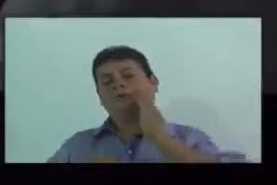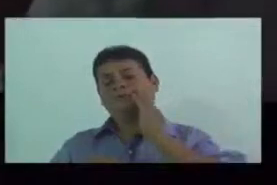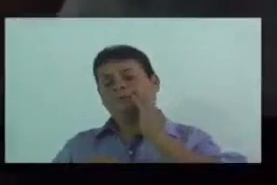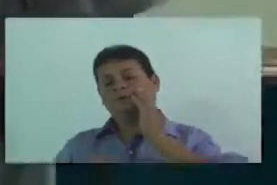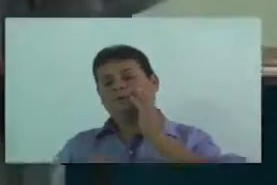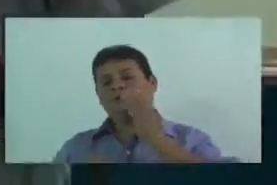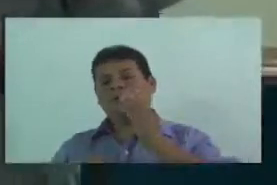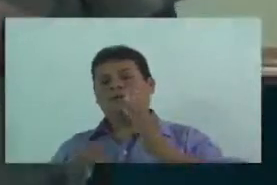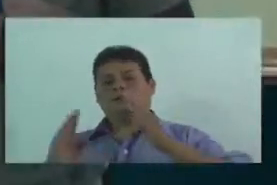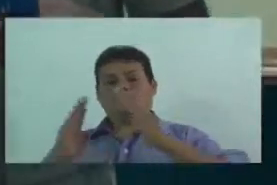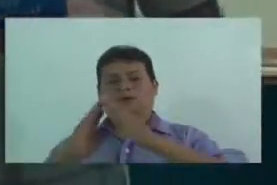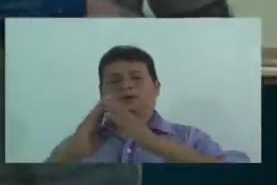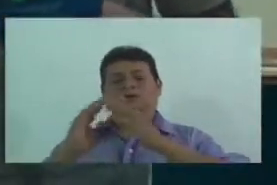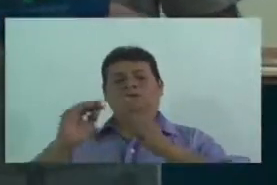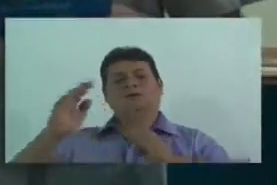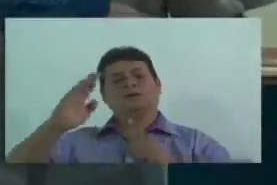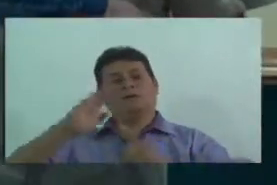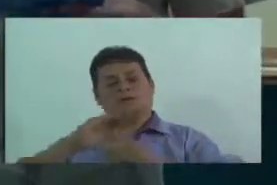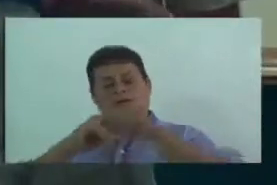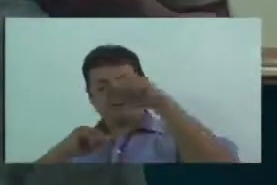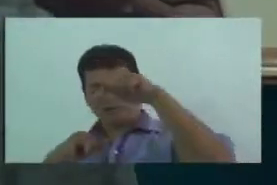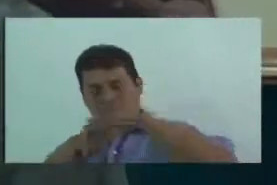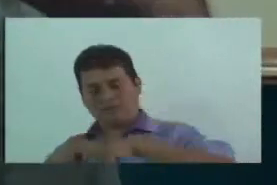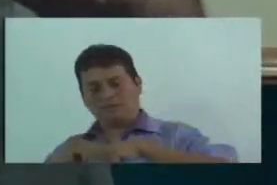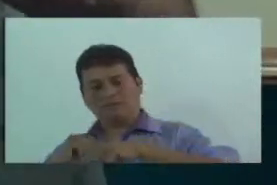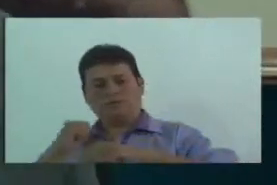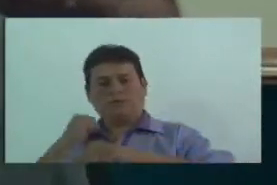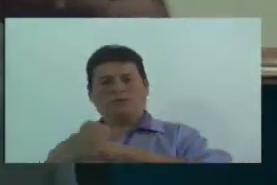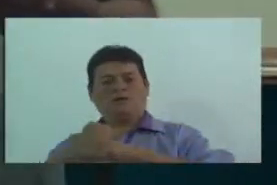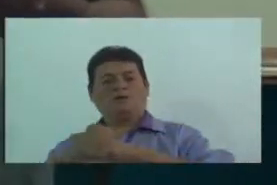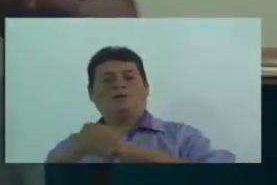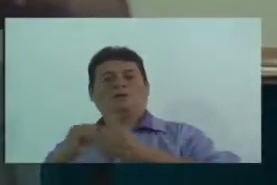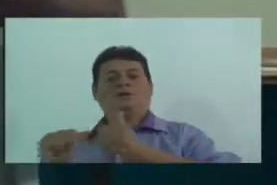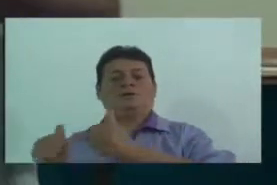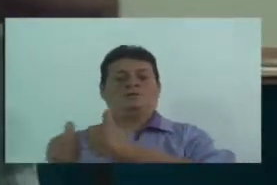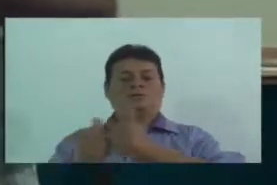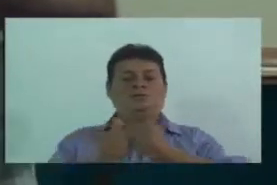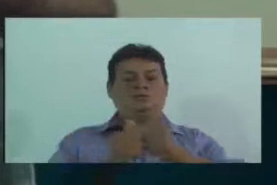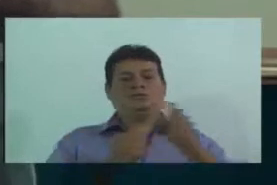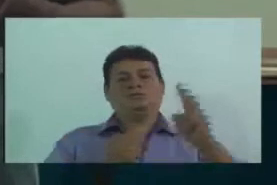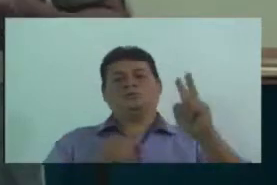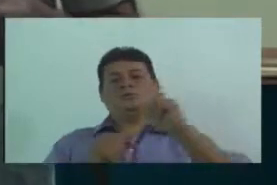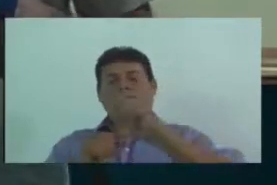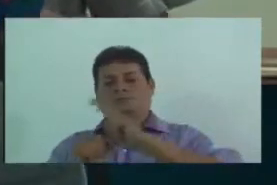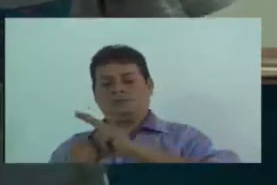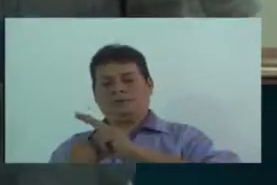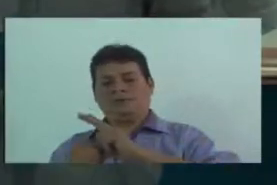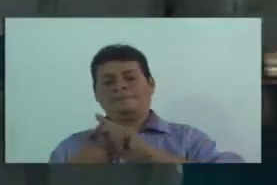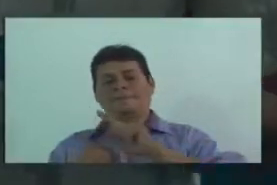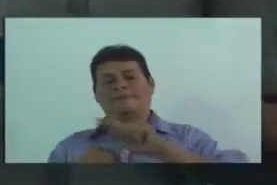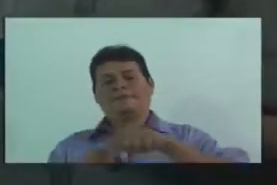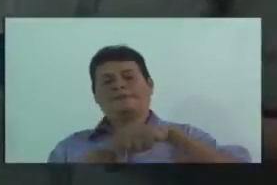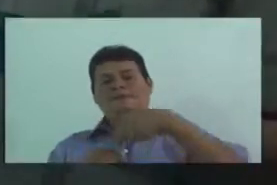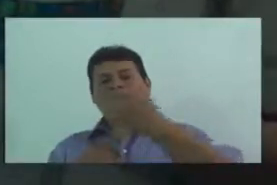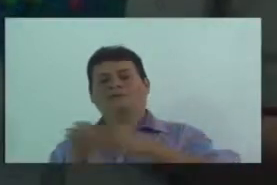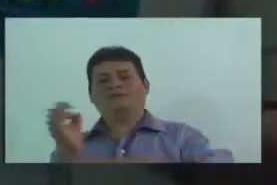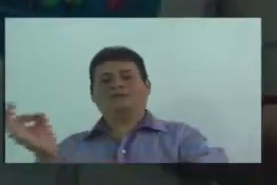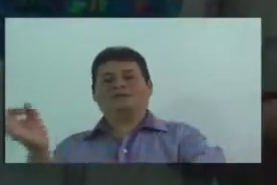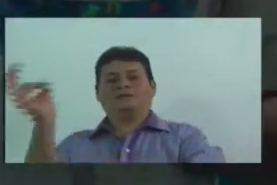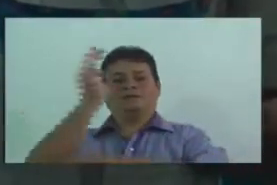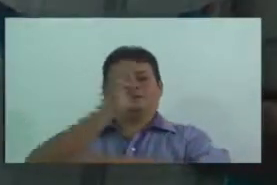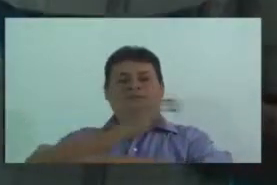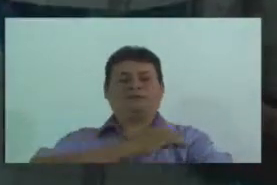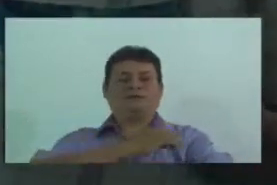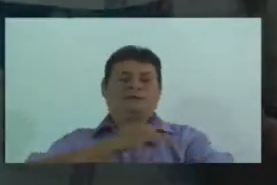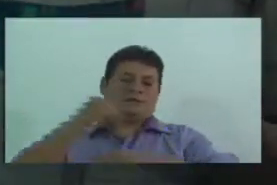carulloa oñondive. Upei o jecha y su ndive tele. Caru bebo omba apomille y